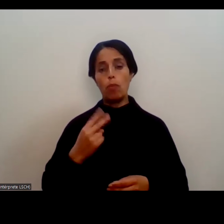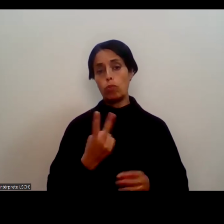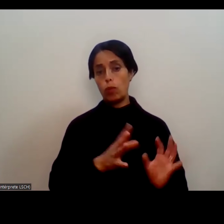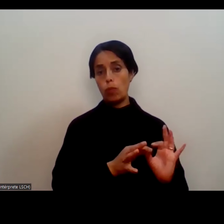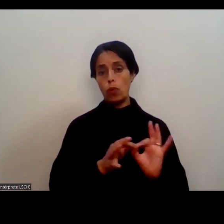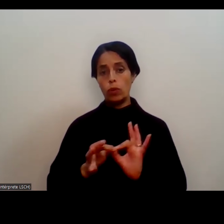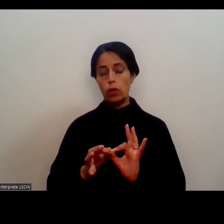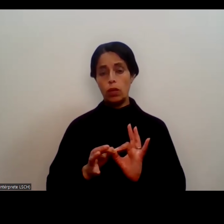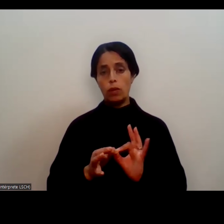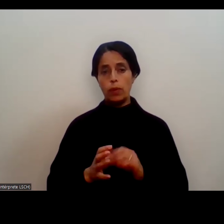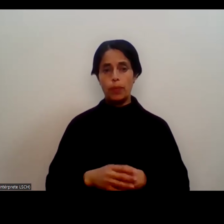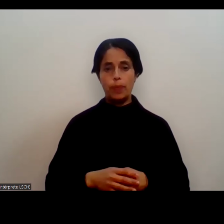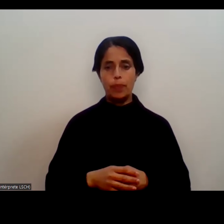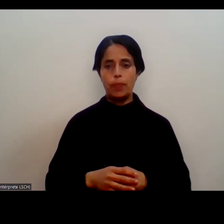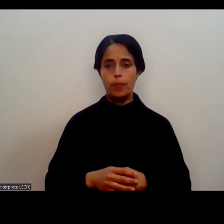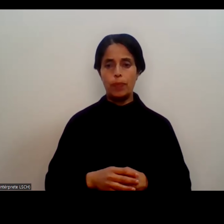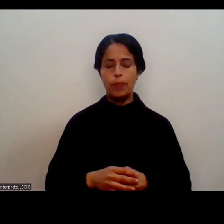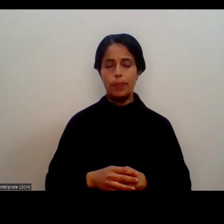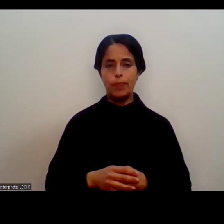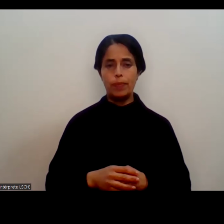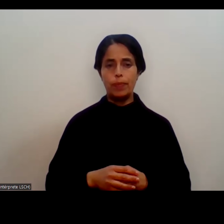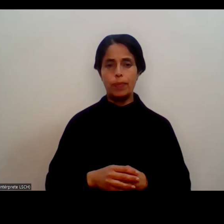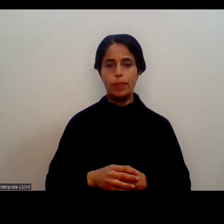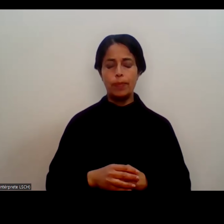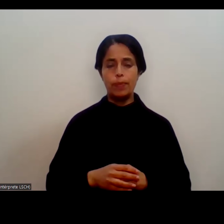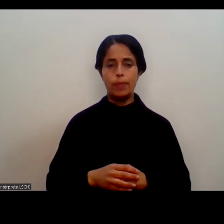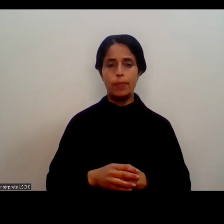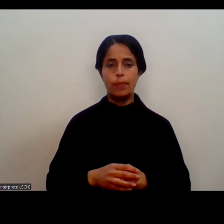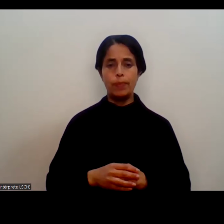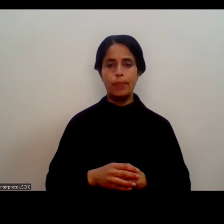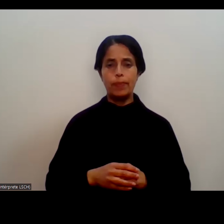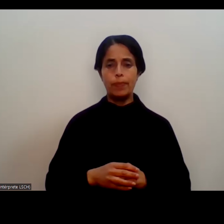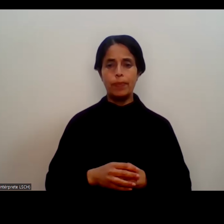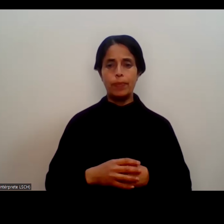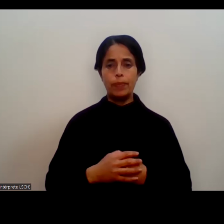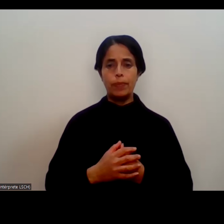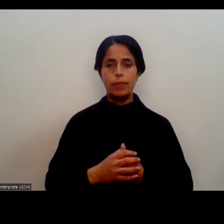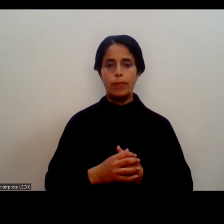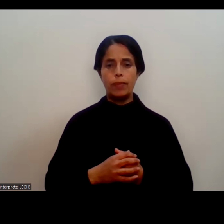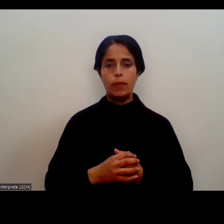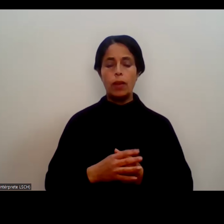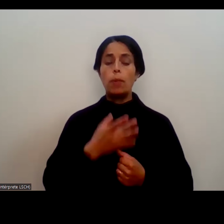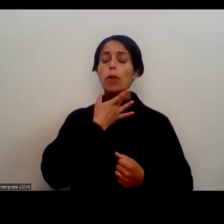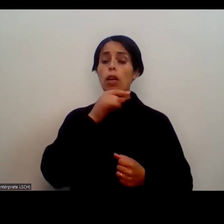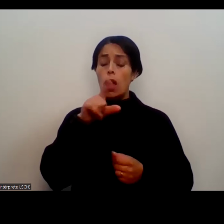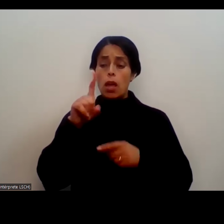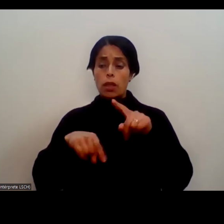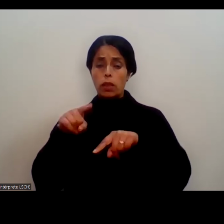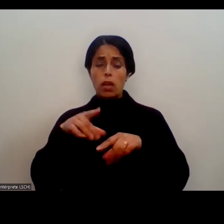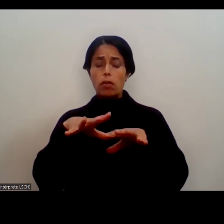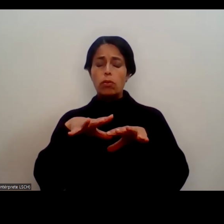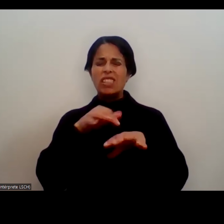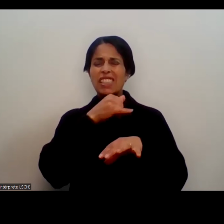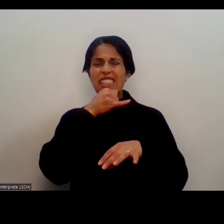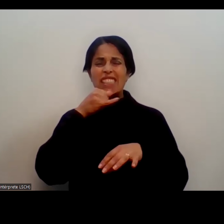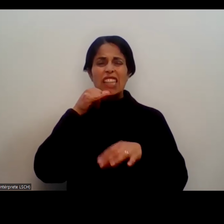Se ha conservado por las condiciones de, de sequedad, ¿no? Del desierto,